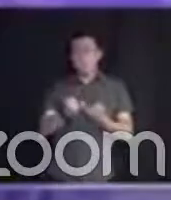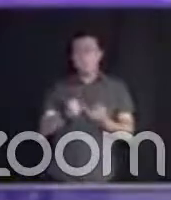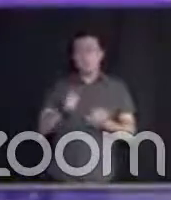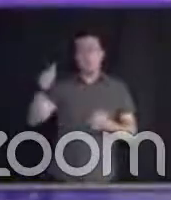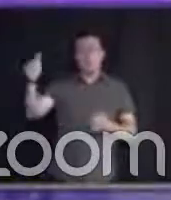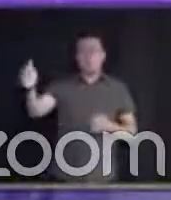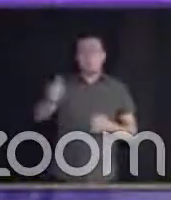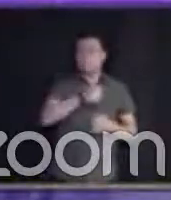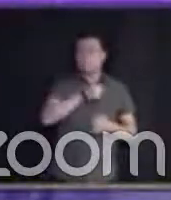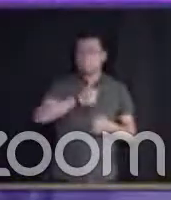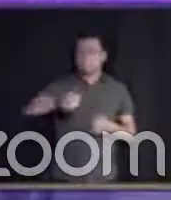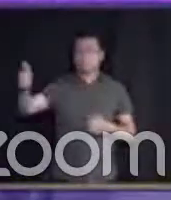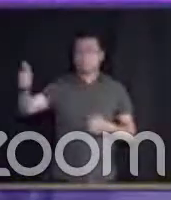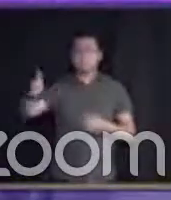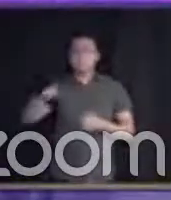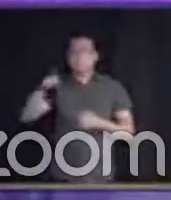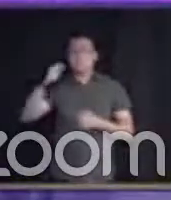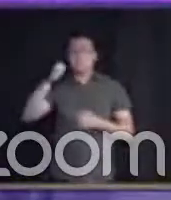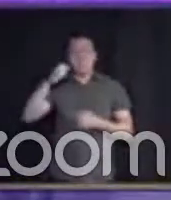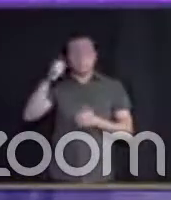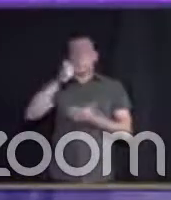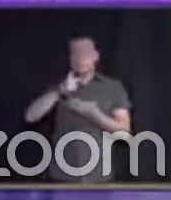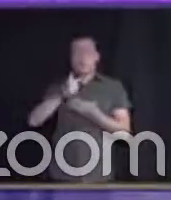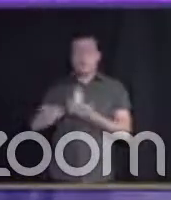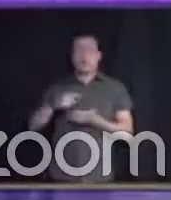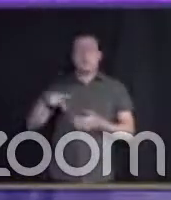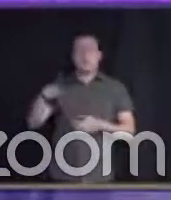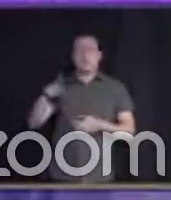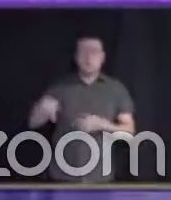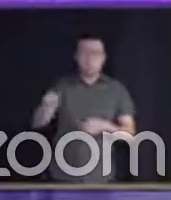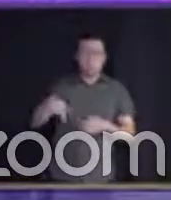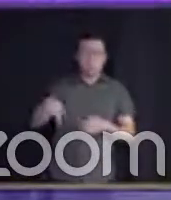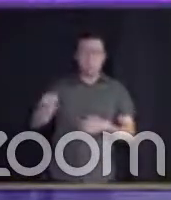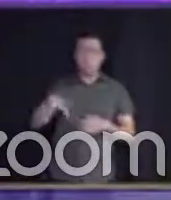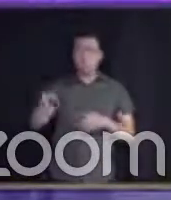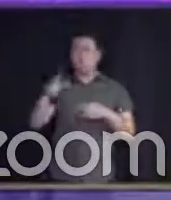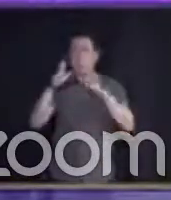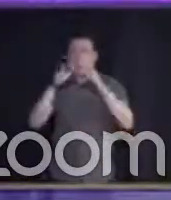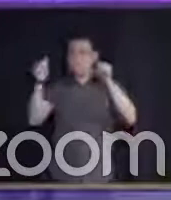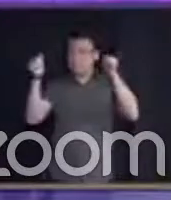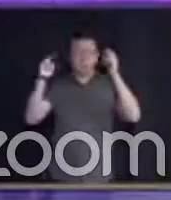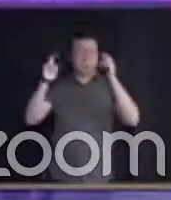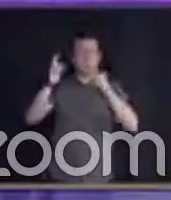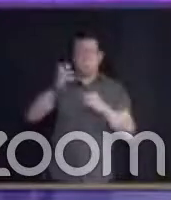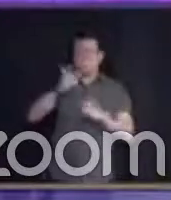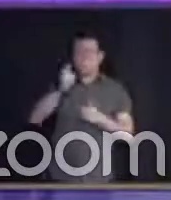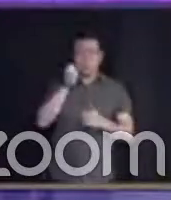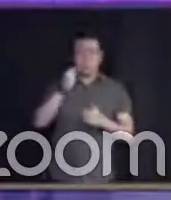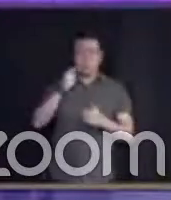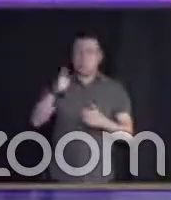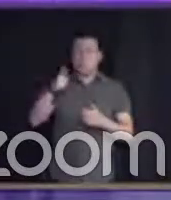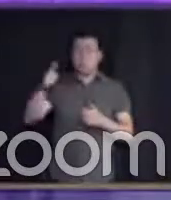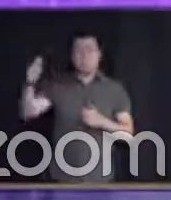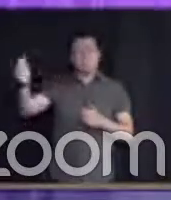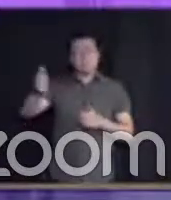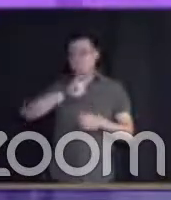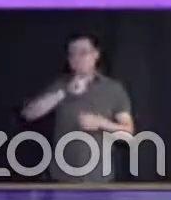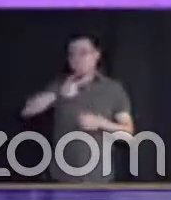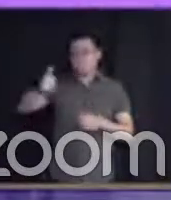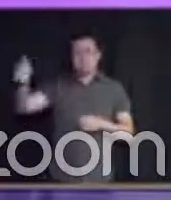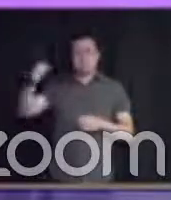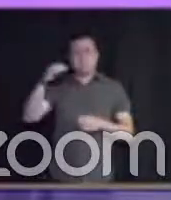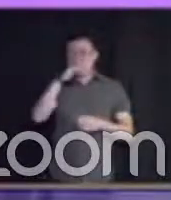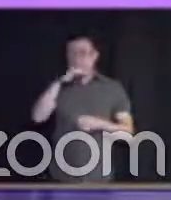estén, ciudad, pueblito, rancho, caserío, de donde sea,